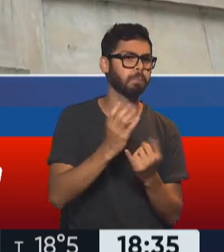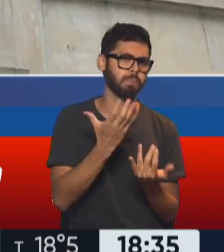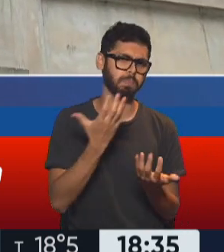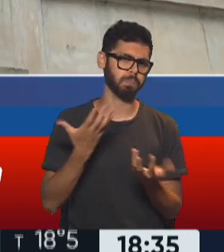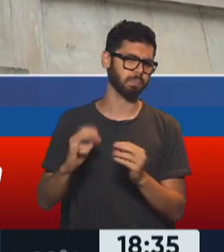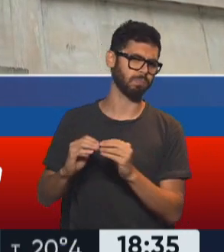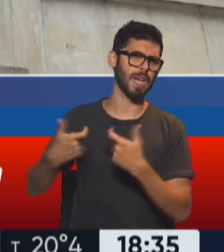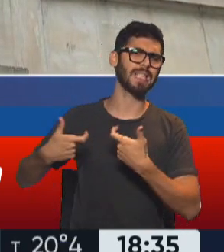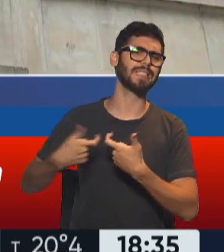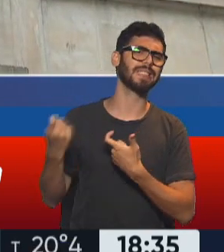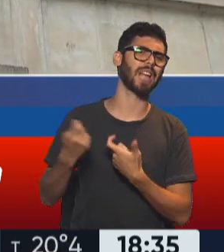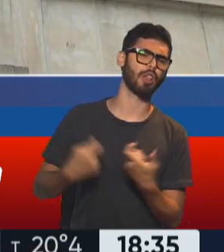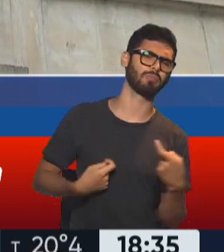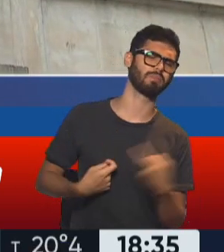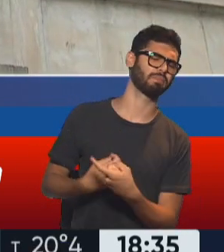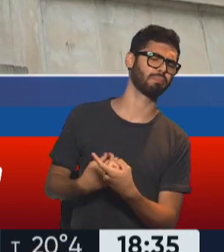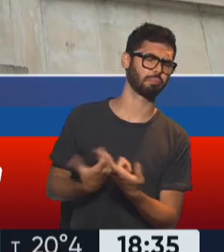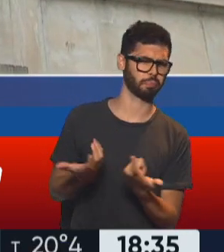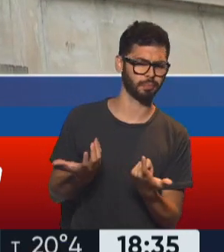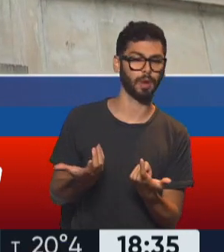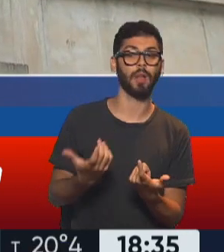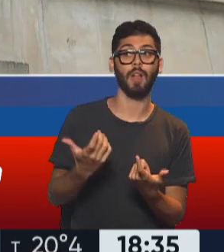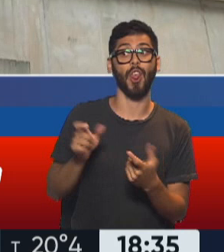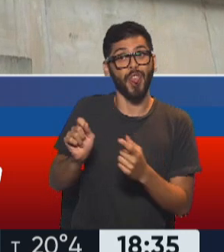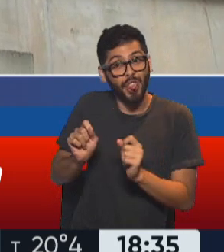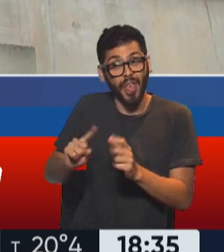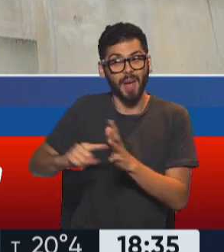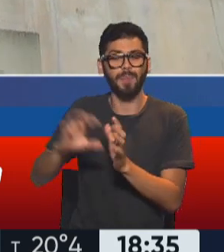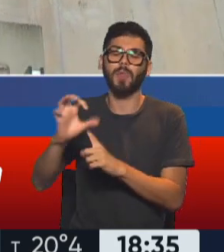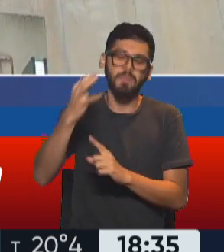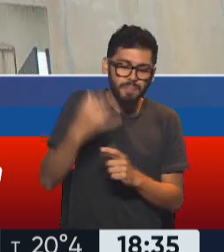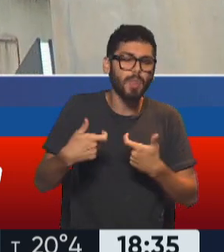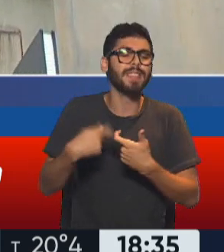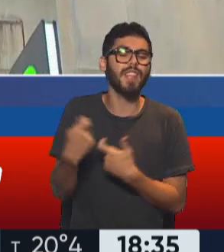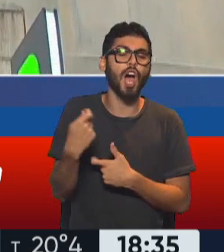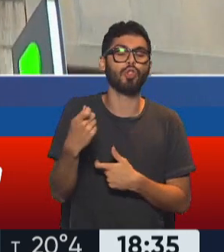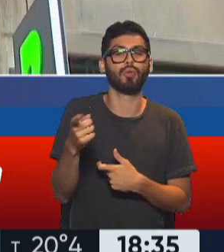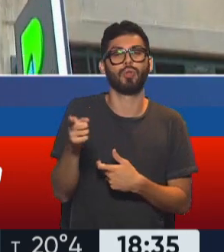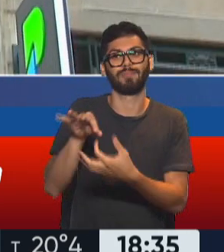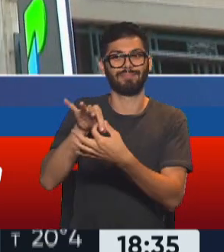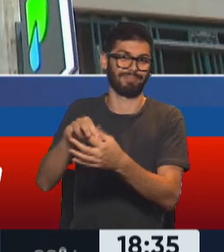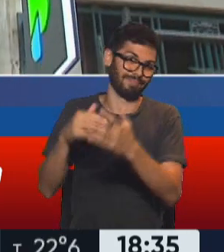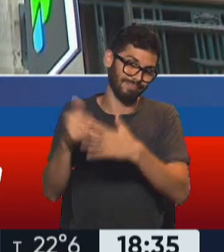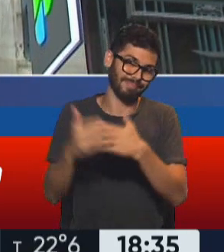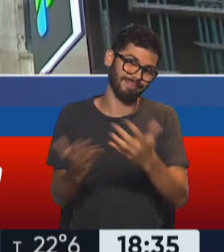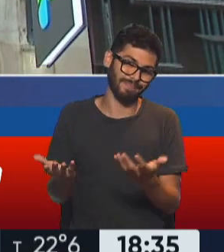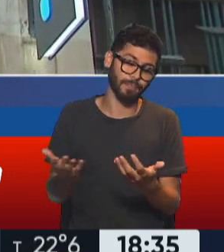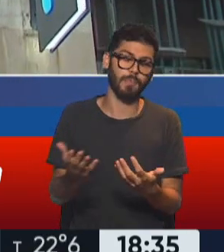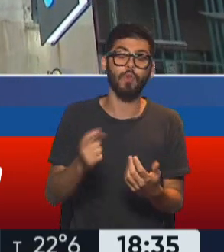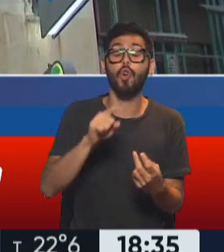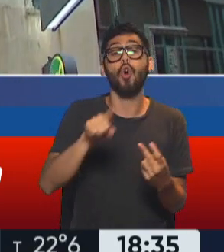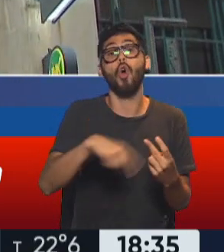del sindicalismo en la provincia de Buenos Aires, el sindicato más precisamente que tiene que ver con la construcción. Otro